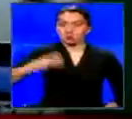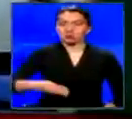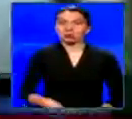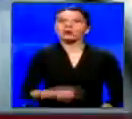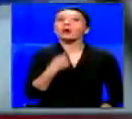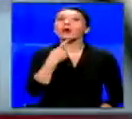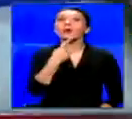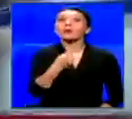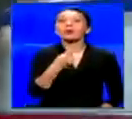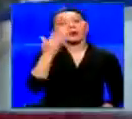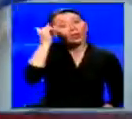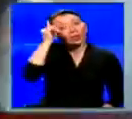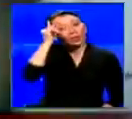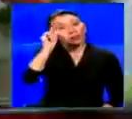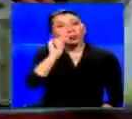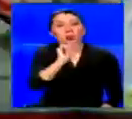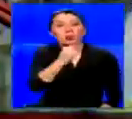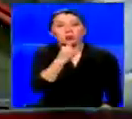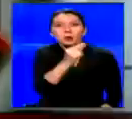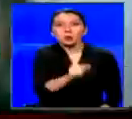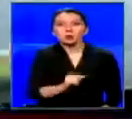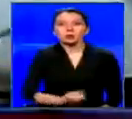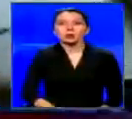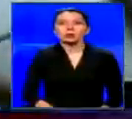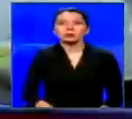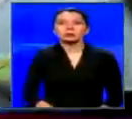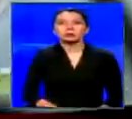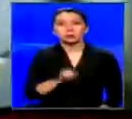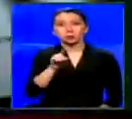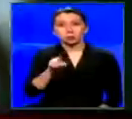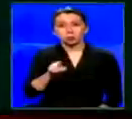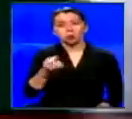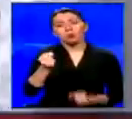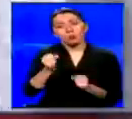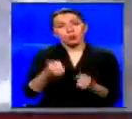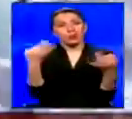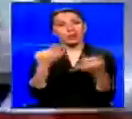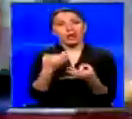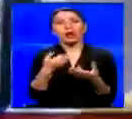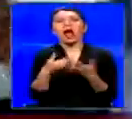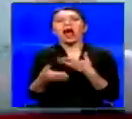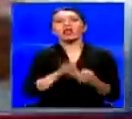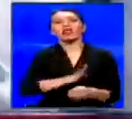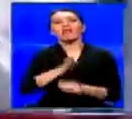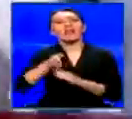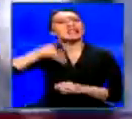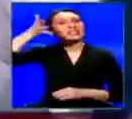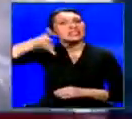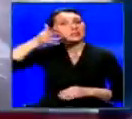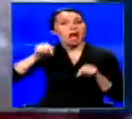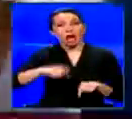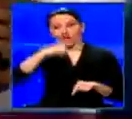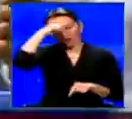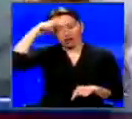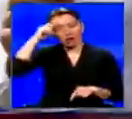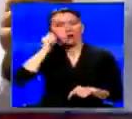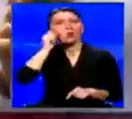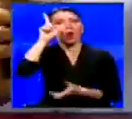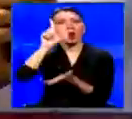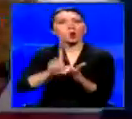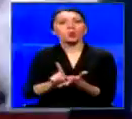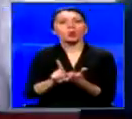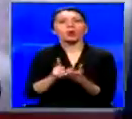Concejal, disculpe, ¿lo podemos dar un segundito? ¿Usted nos podría explicar para dónde es el seminario que usted va a hacer ahora en verano? ¿Cuál es el lugar?